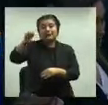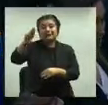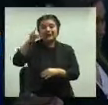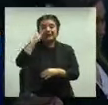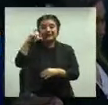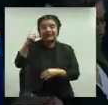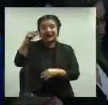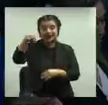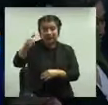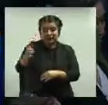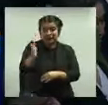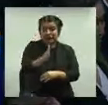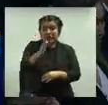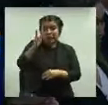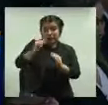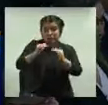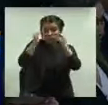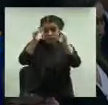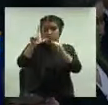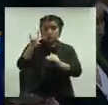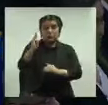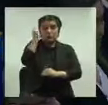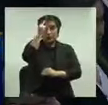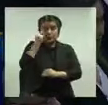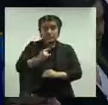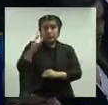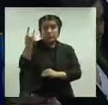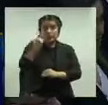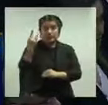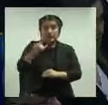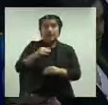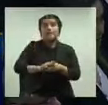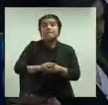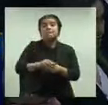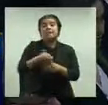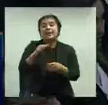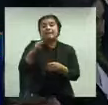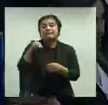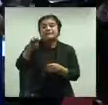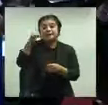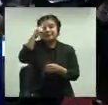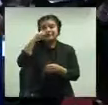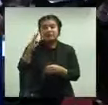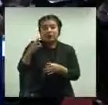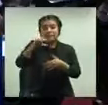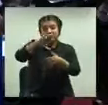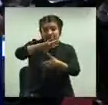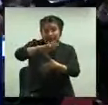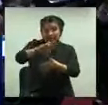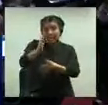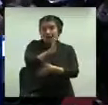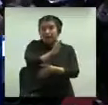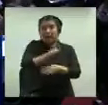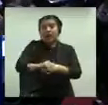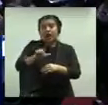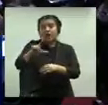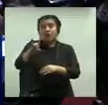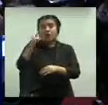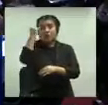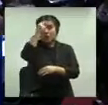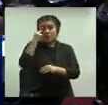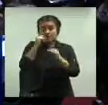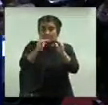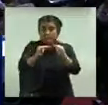Doctor Luis Fernando Cabrera Juárez, Universidad Mesoamericana, Magíster Luis Roberto